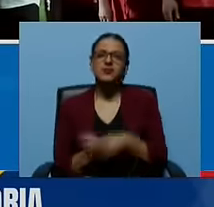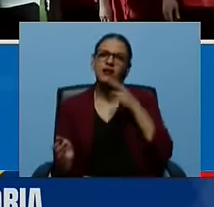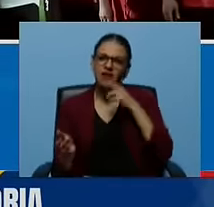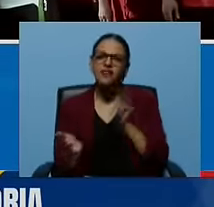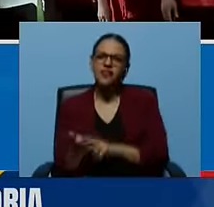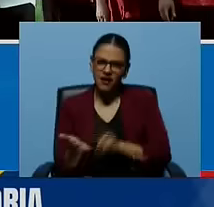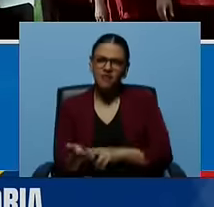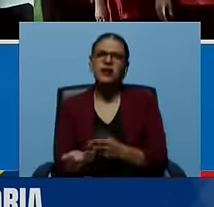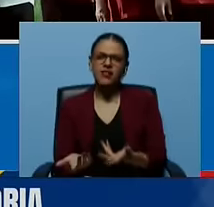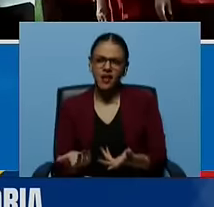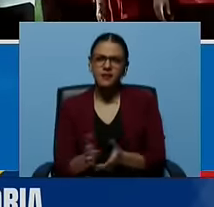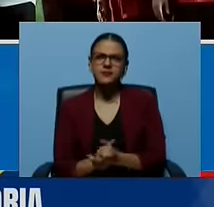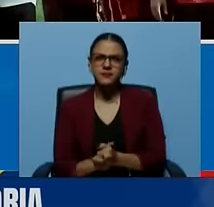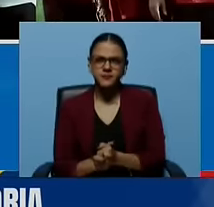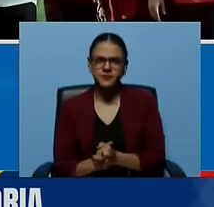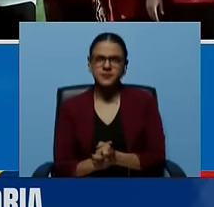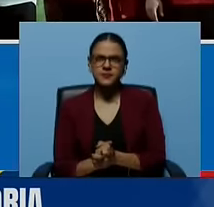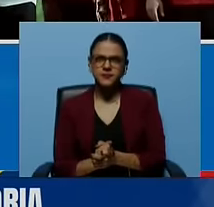verdaderamente